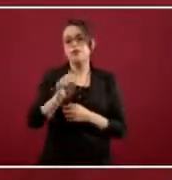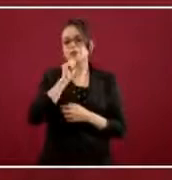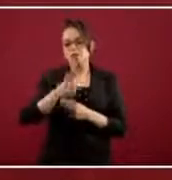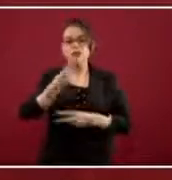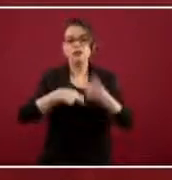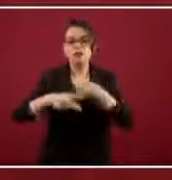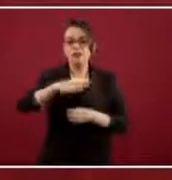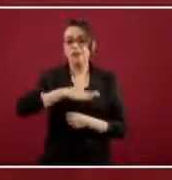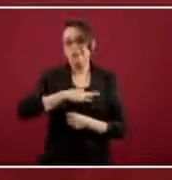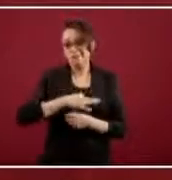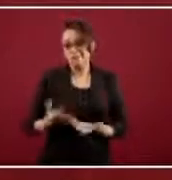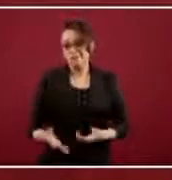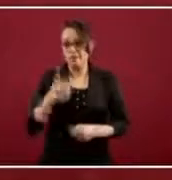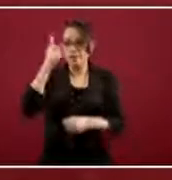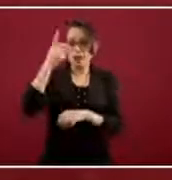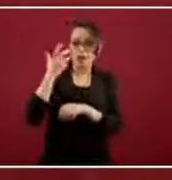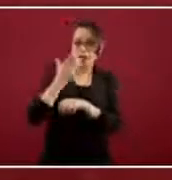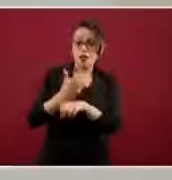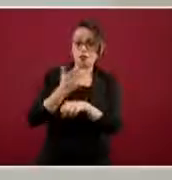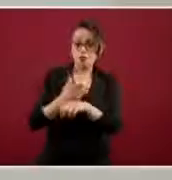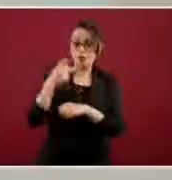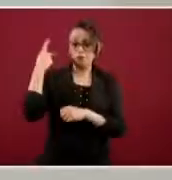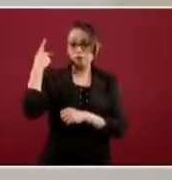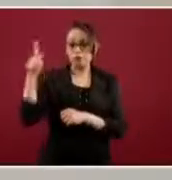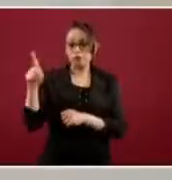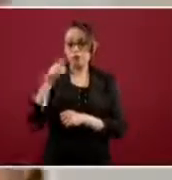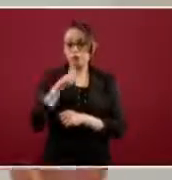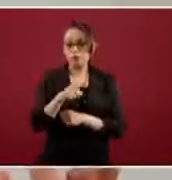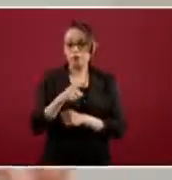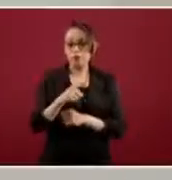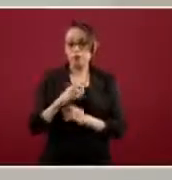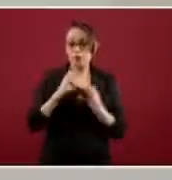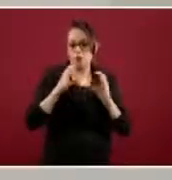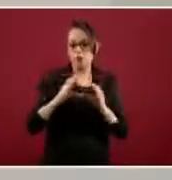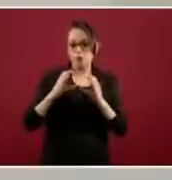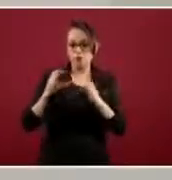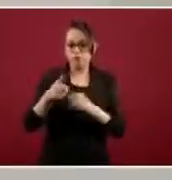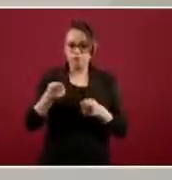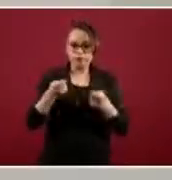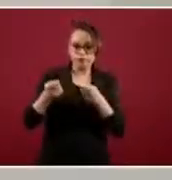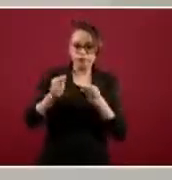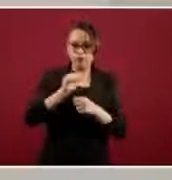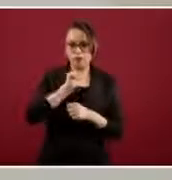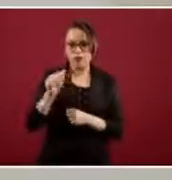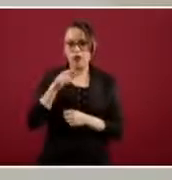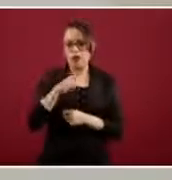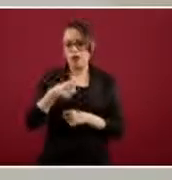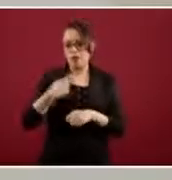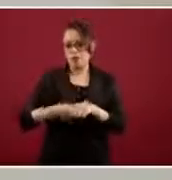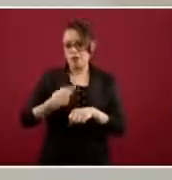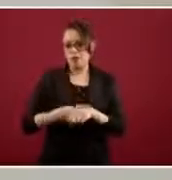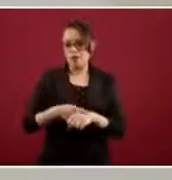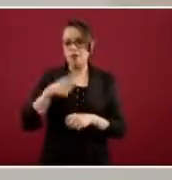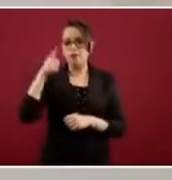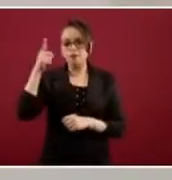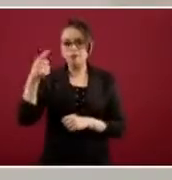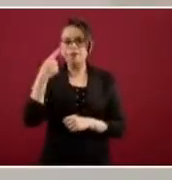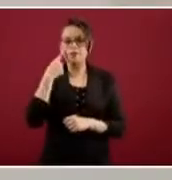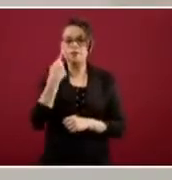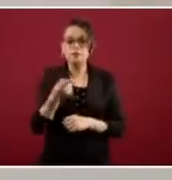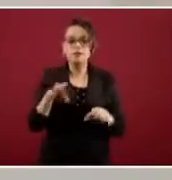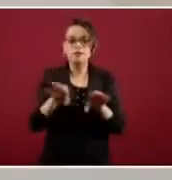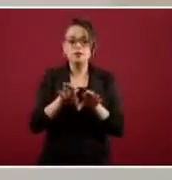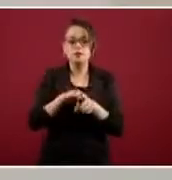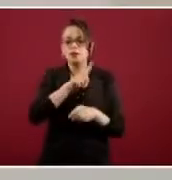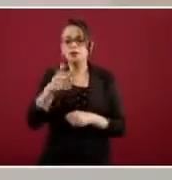últimas horas, el Centro de Control de Enfermedades recomendó el uso masivo de mascarillas, pero no debemos confundirlo